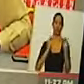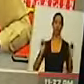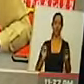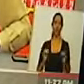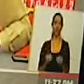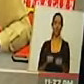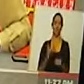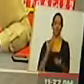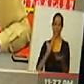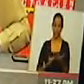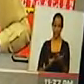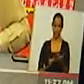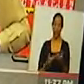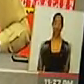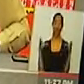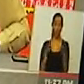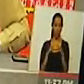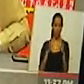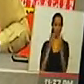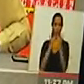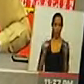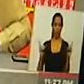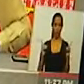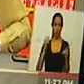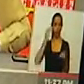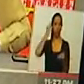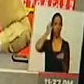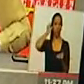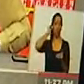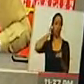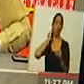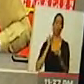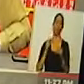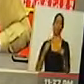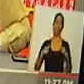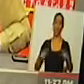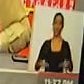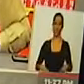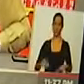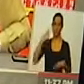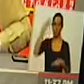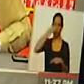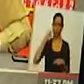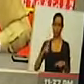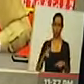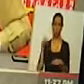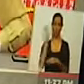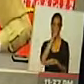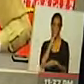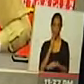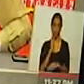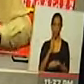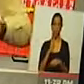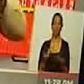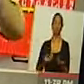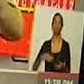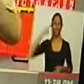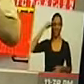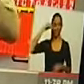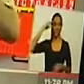le pedimos a los sectores democráticos, humanistas, al pueblo de Brasil y a las fuerzas militares de Brasil